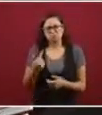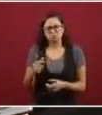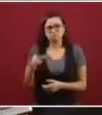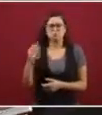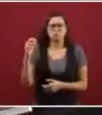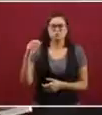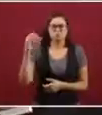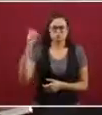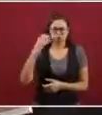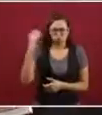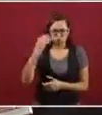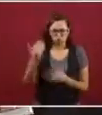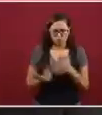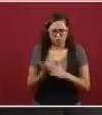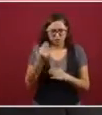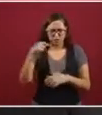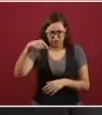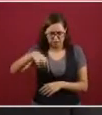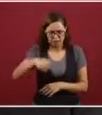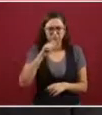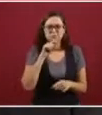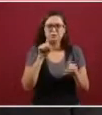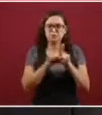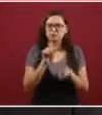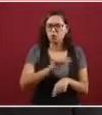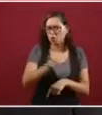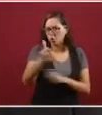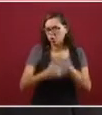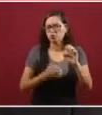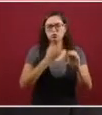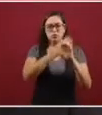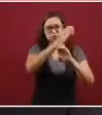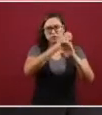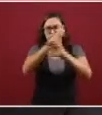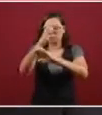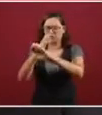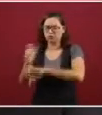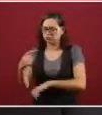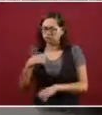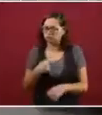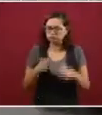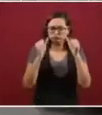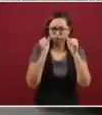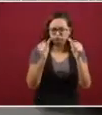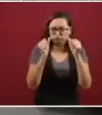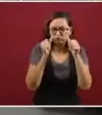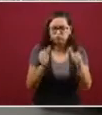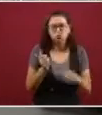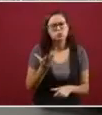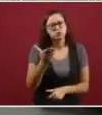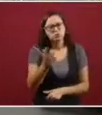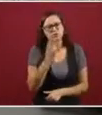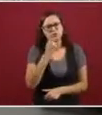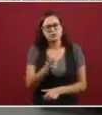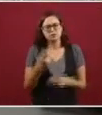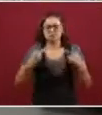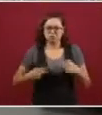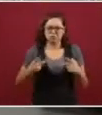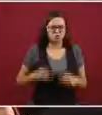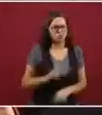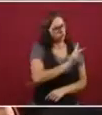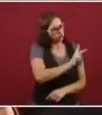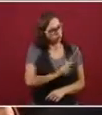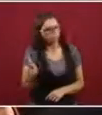aquí como cuando usted lo ha mencionado cuando sale de gira en el país. Y usted ha dicho que esa beca es universal y se les